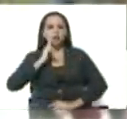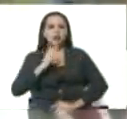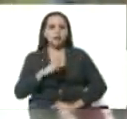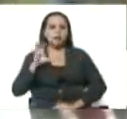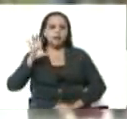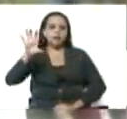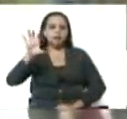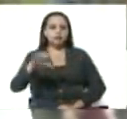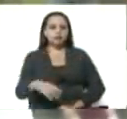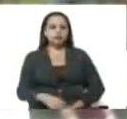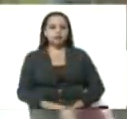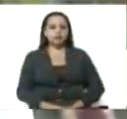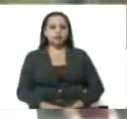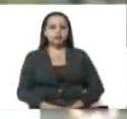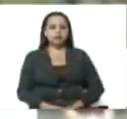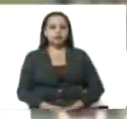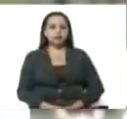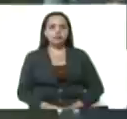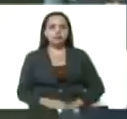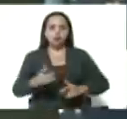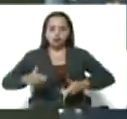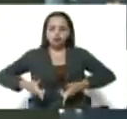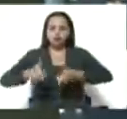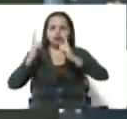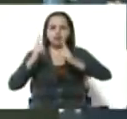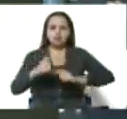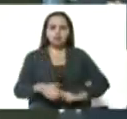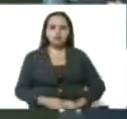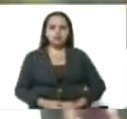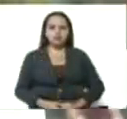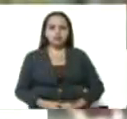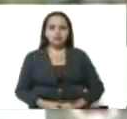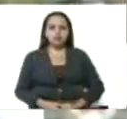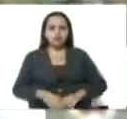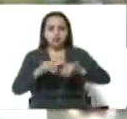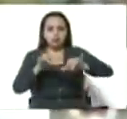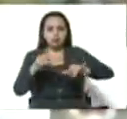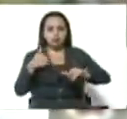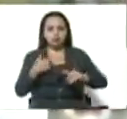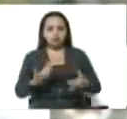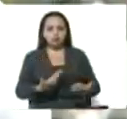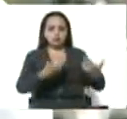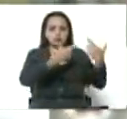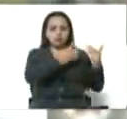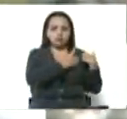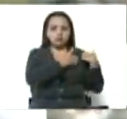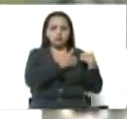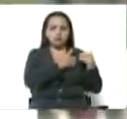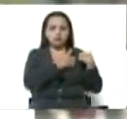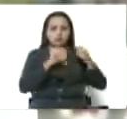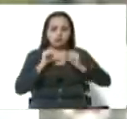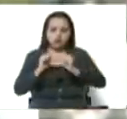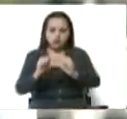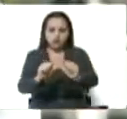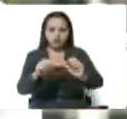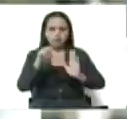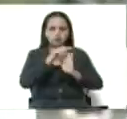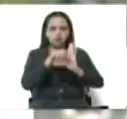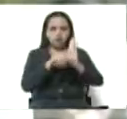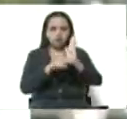patriota al autorizado la cual comandar e apegados a los principios